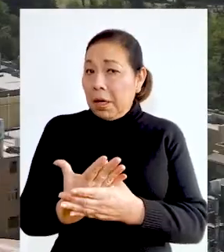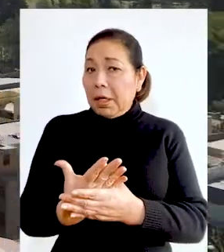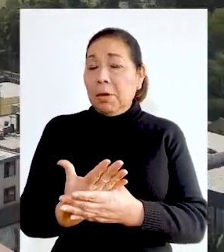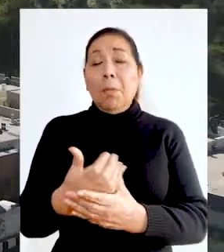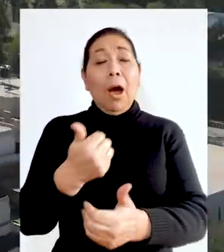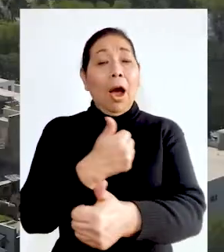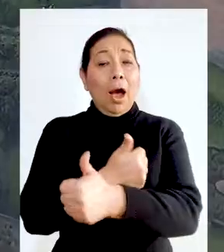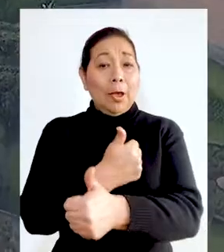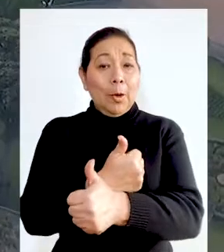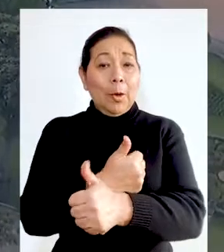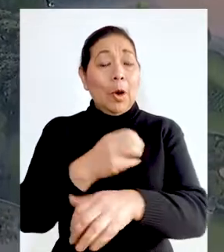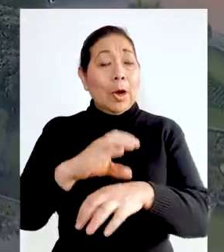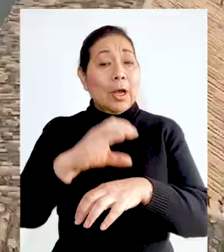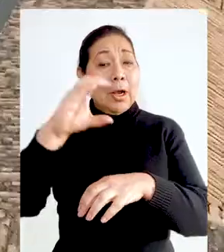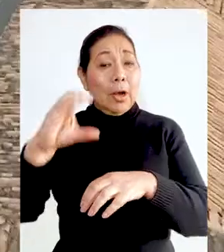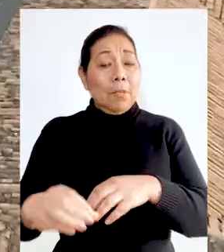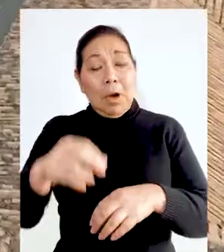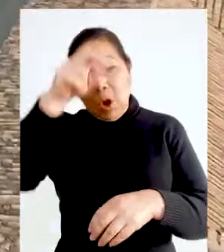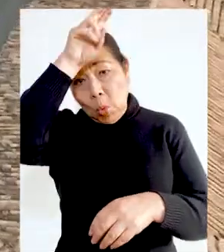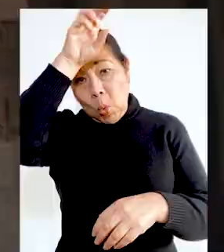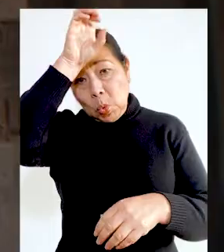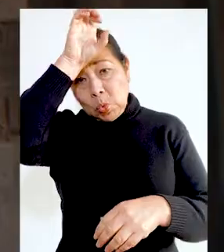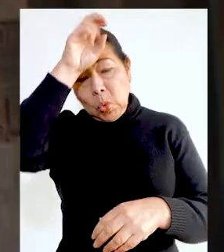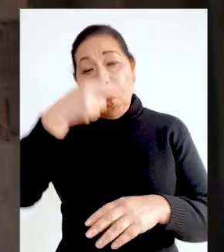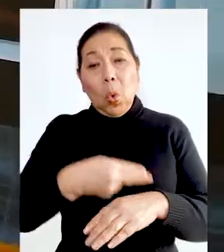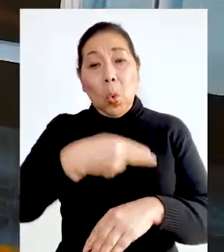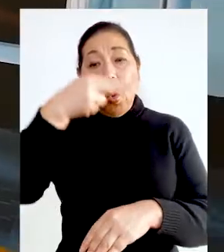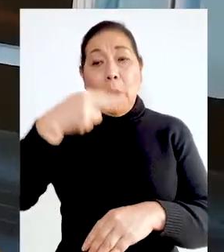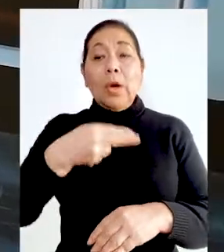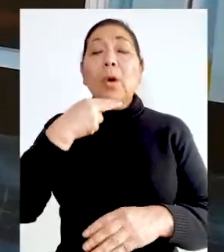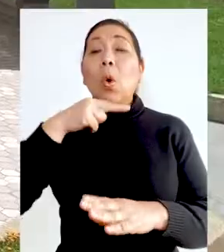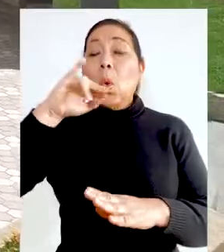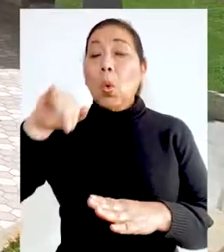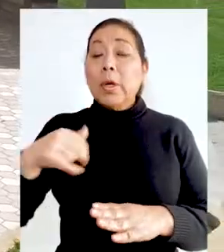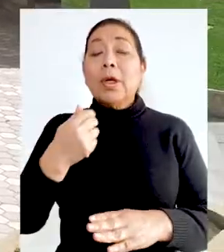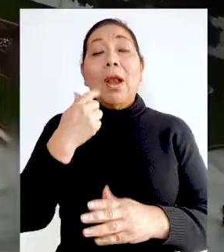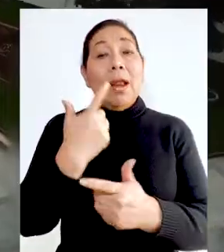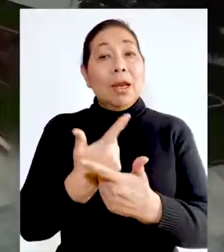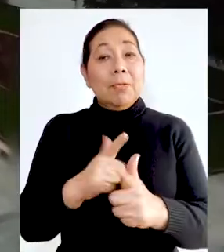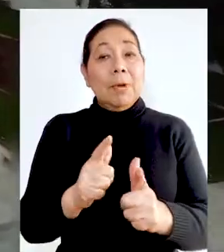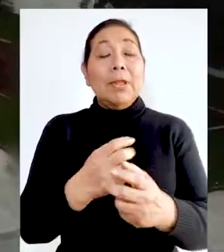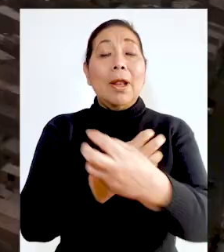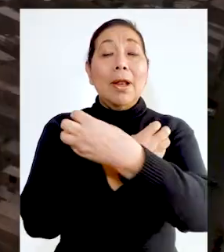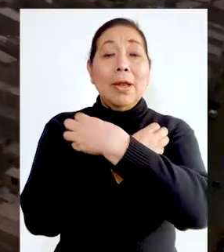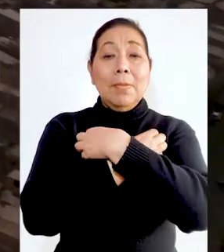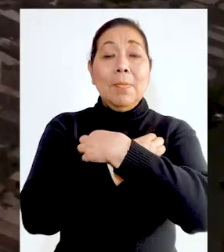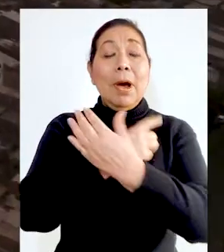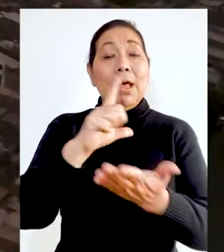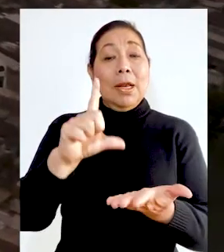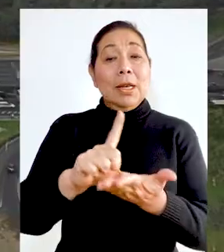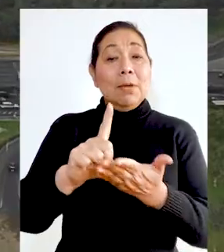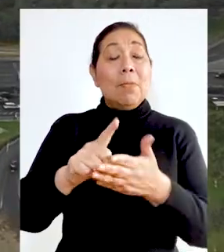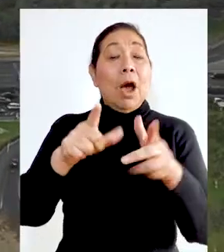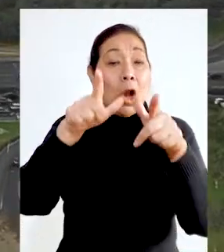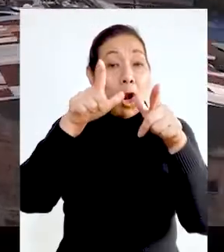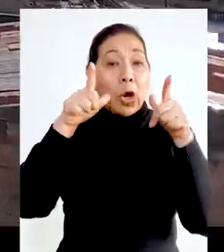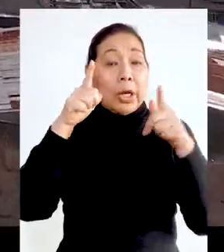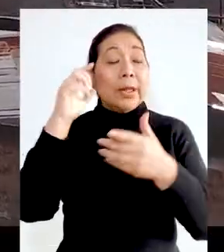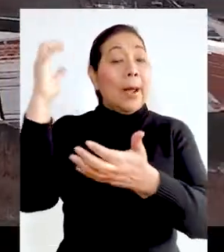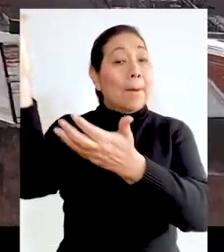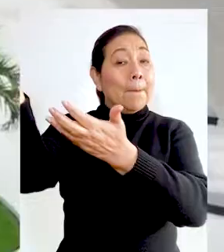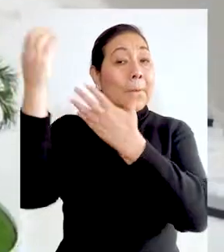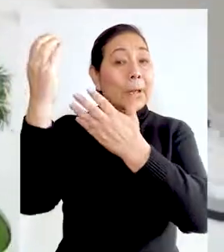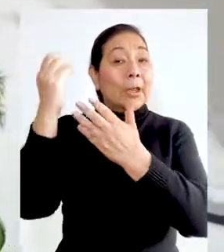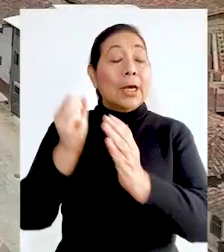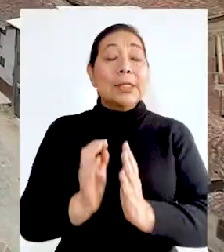de Arequipa, Ayacucho, Cajamarca, Cusco, Huaura, Junín, La Libertad, Lambayeque, Lima,